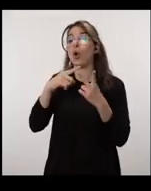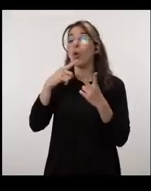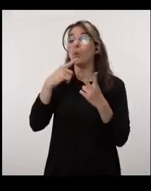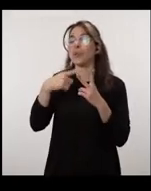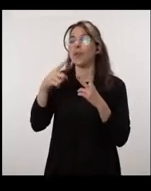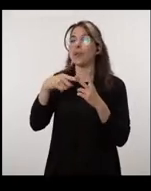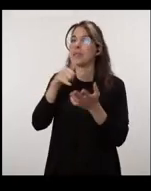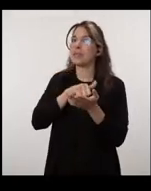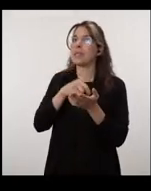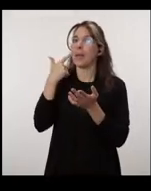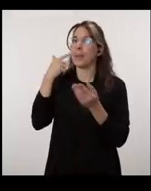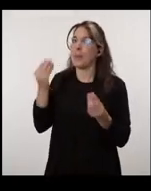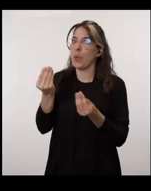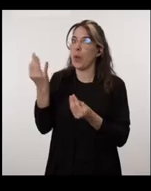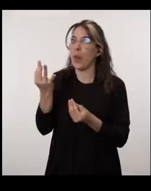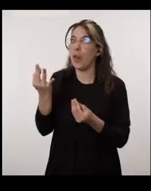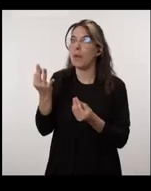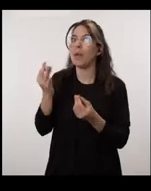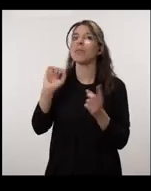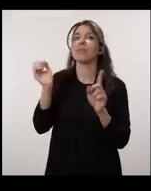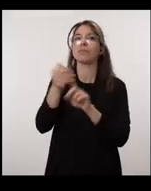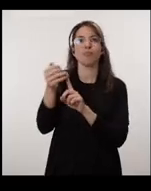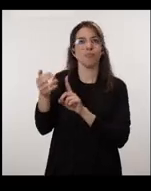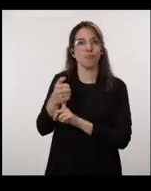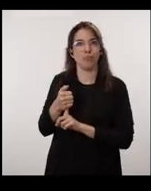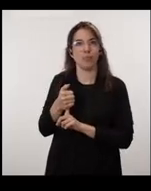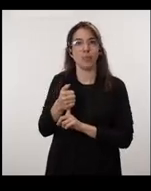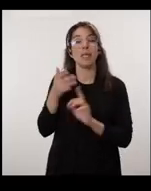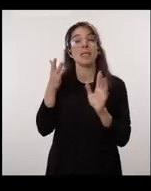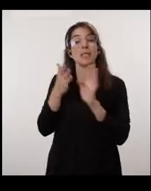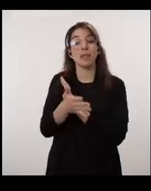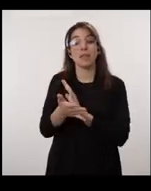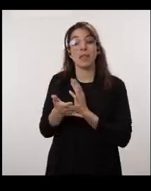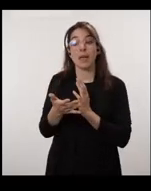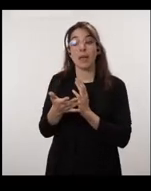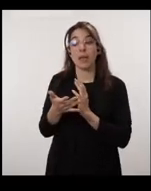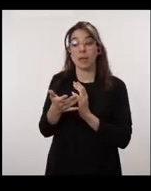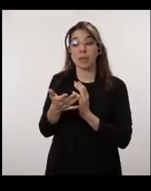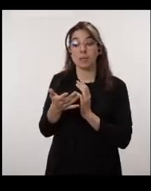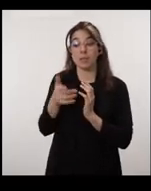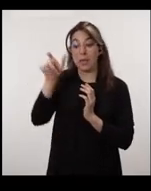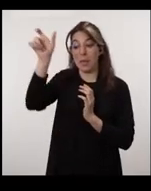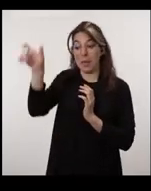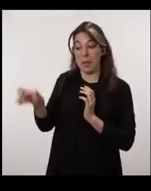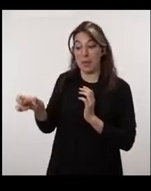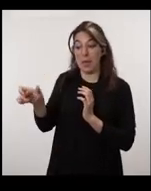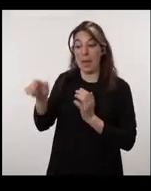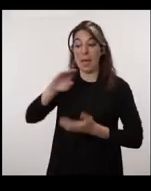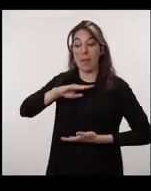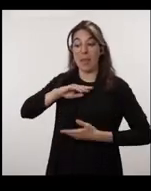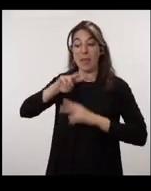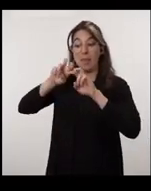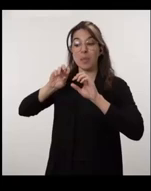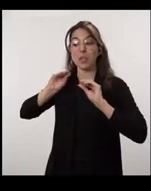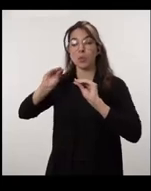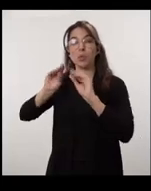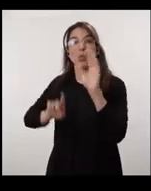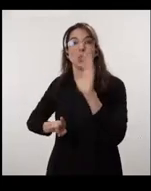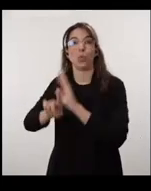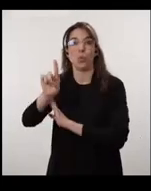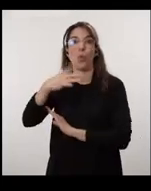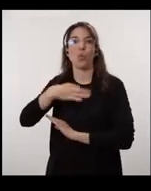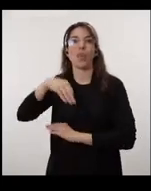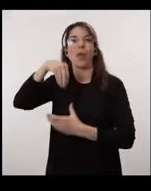sobre los que hay que trabajar también y de manera que se pueda potenciar el desarrollo de la capacidad investigadora